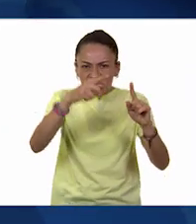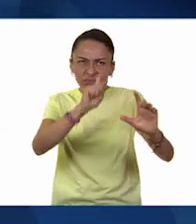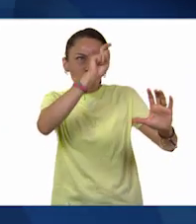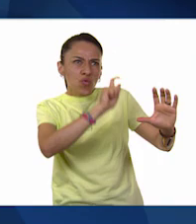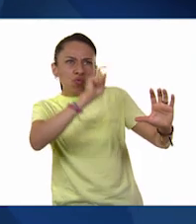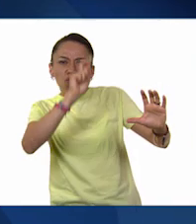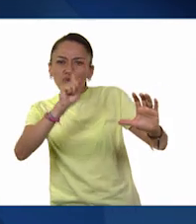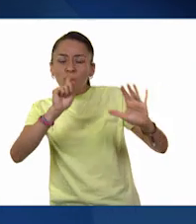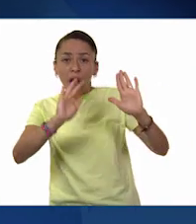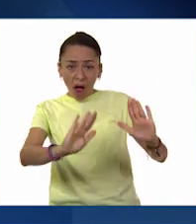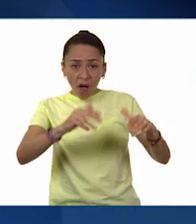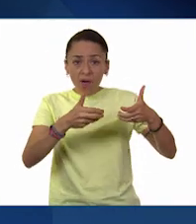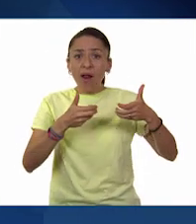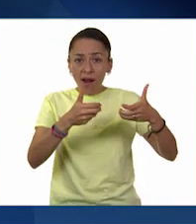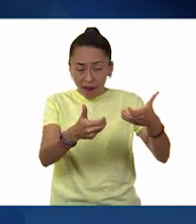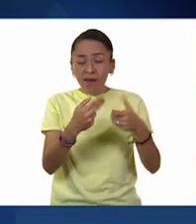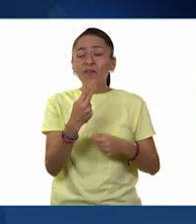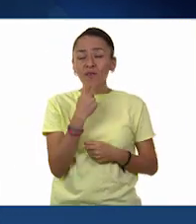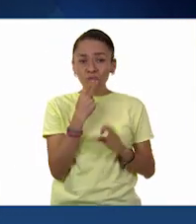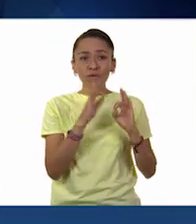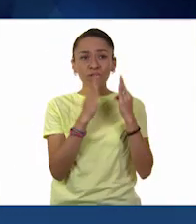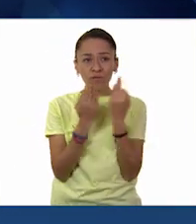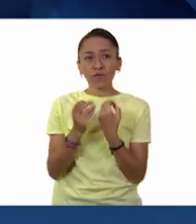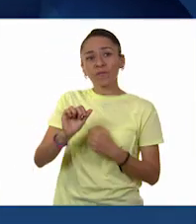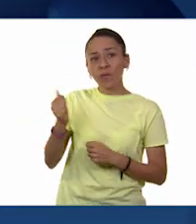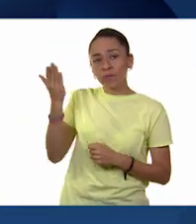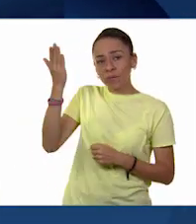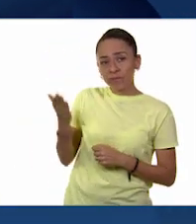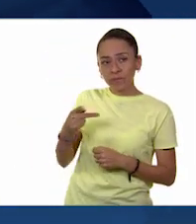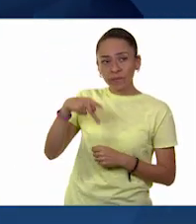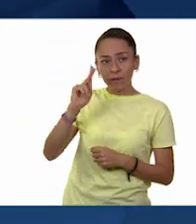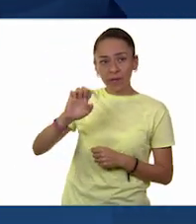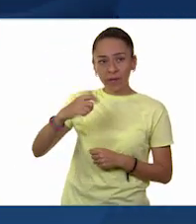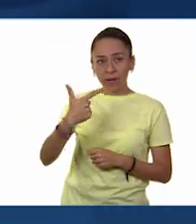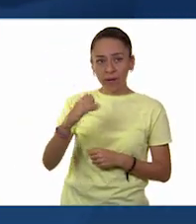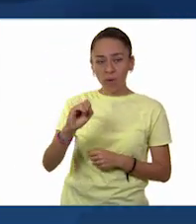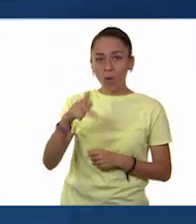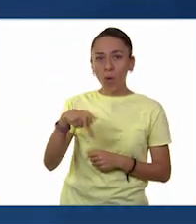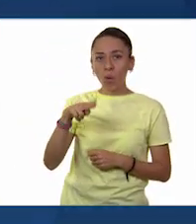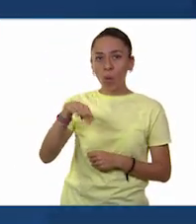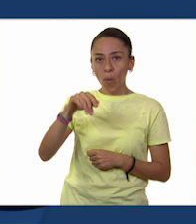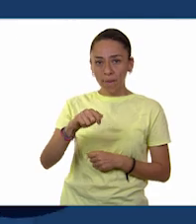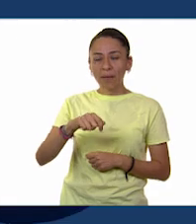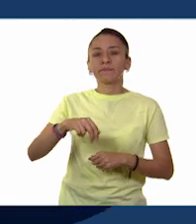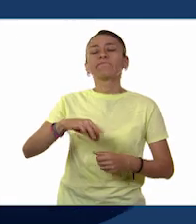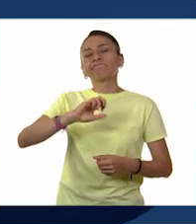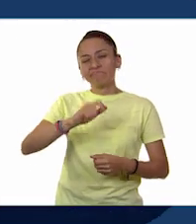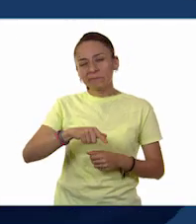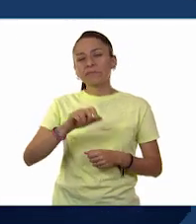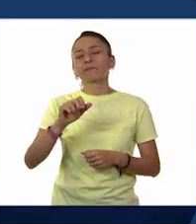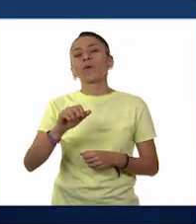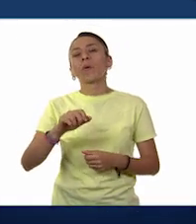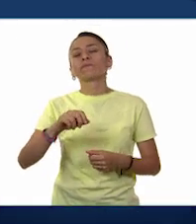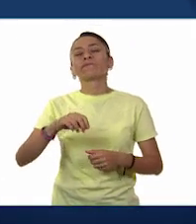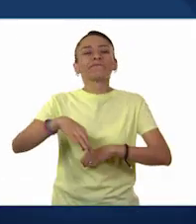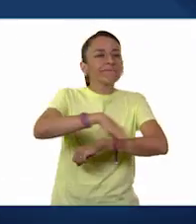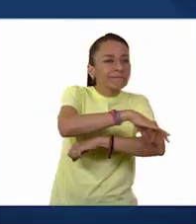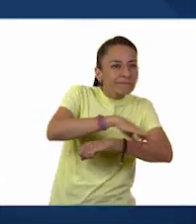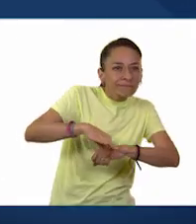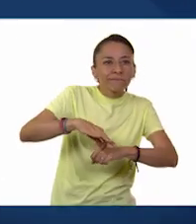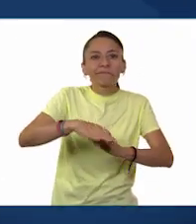realiza. Kegon Kuma es un arquitecto y escultor japonés que ha creado esculturas